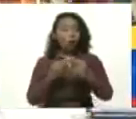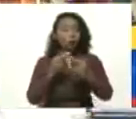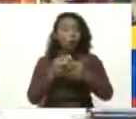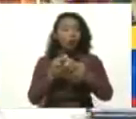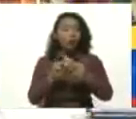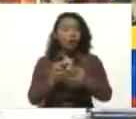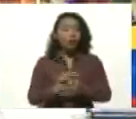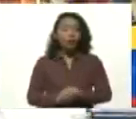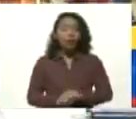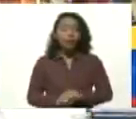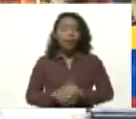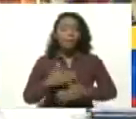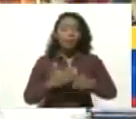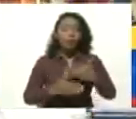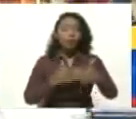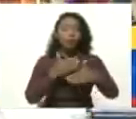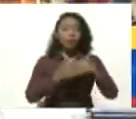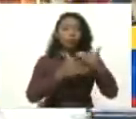cada vez